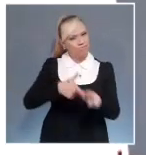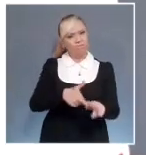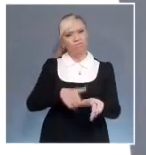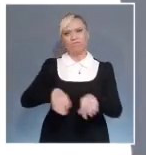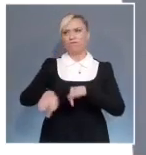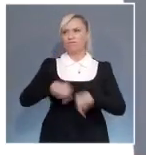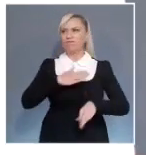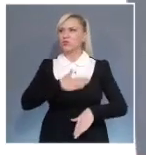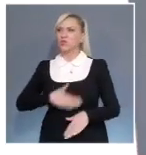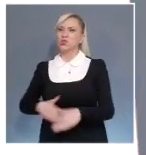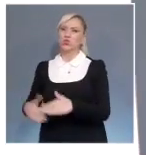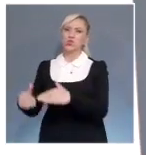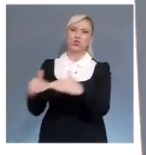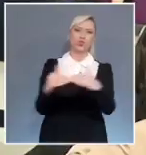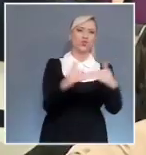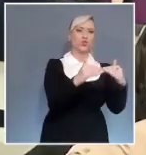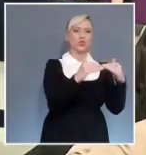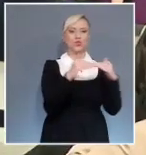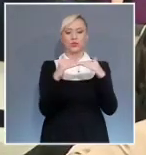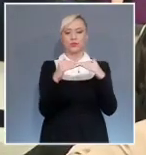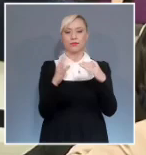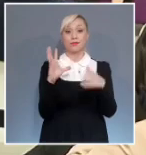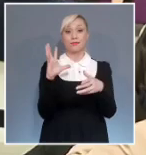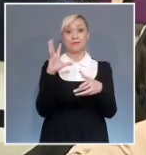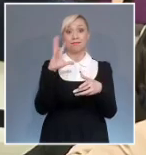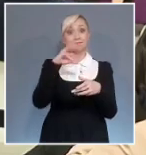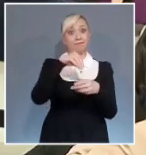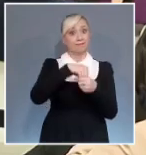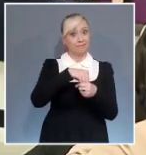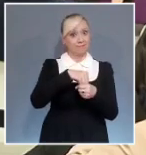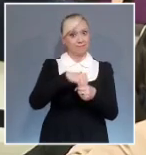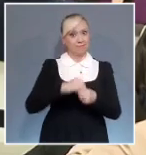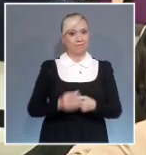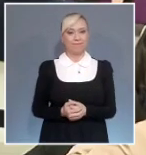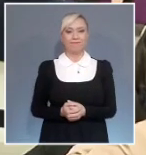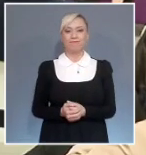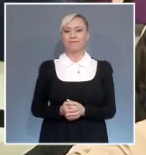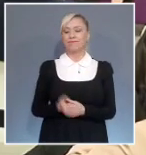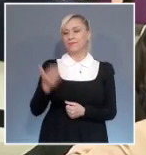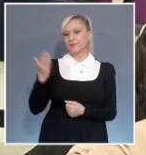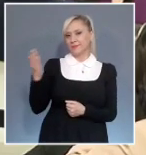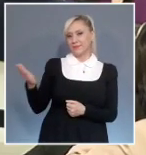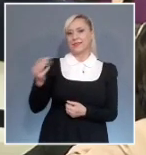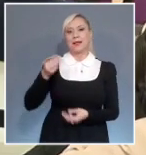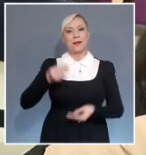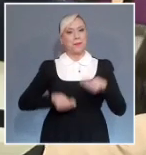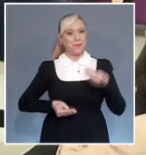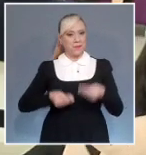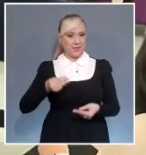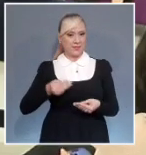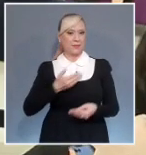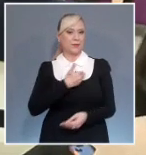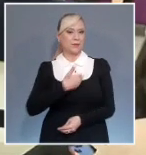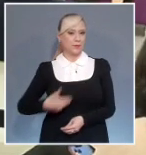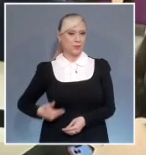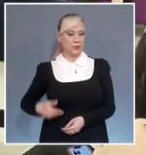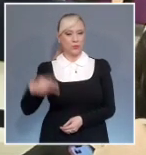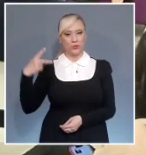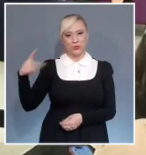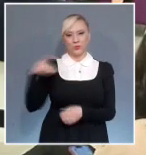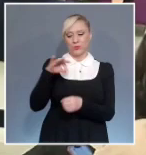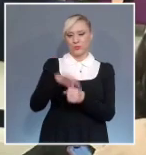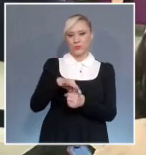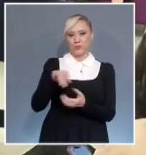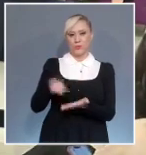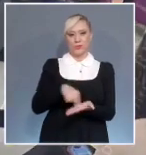íntegra e incluyente. El magistrado presidente del Tribunal Electoral del Poder Judicial de la Federación,